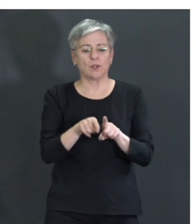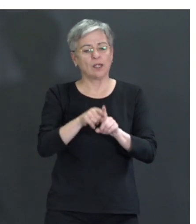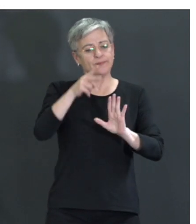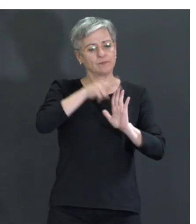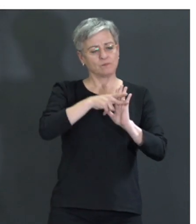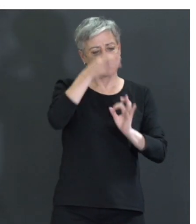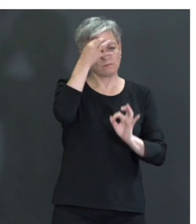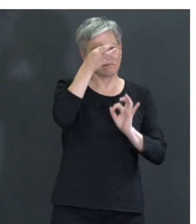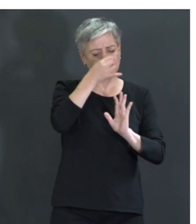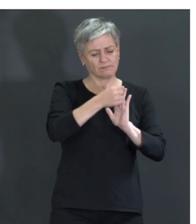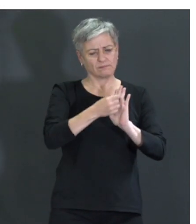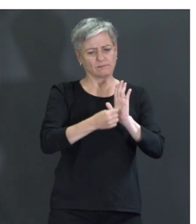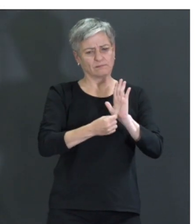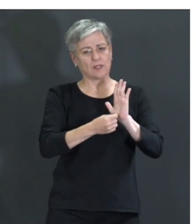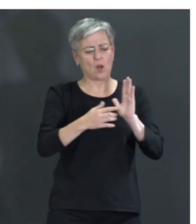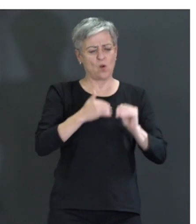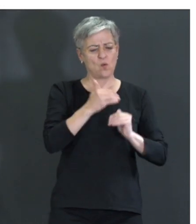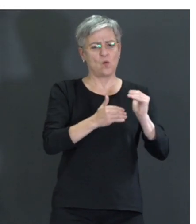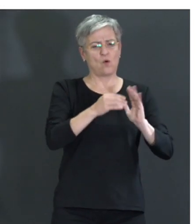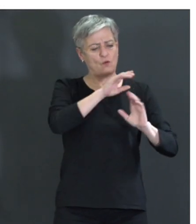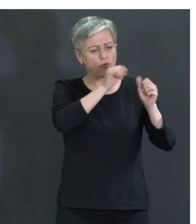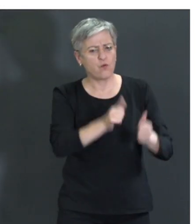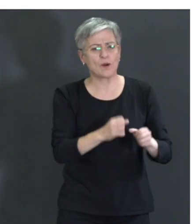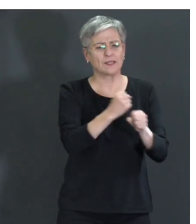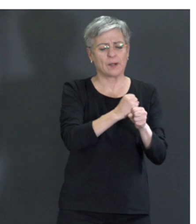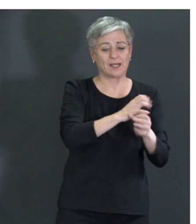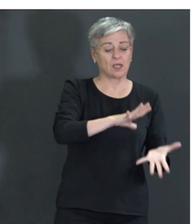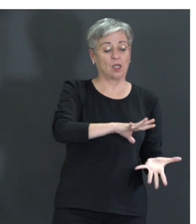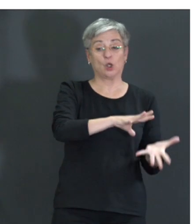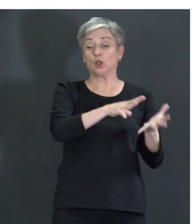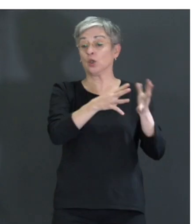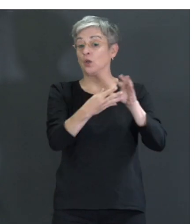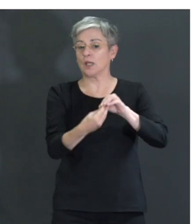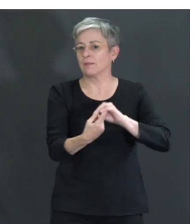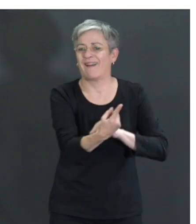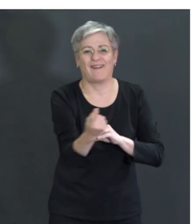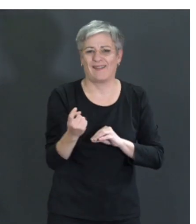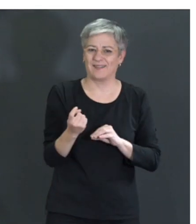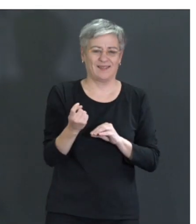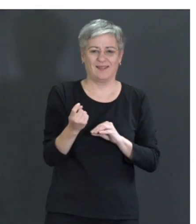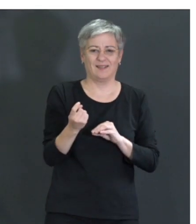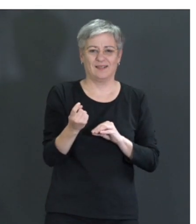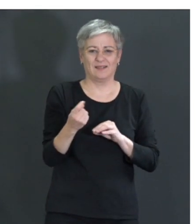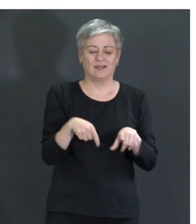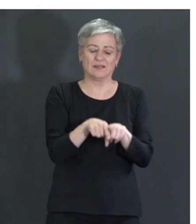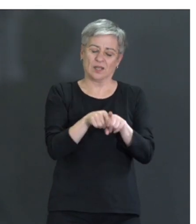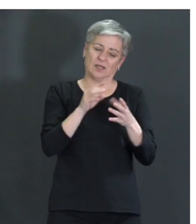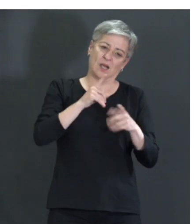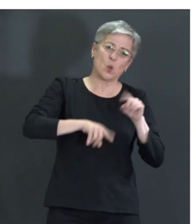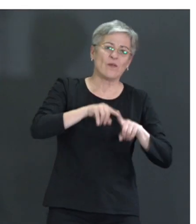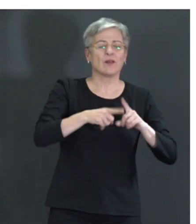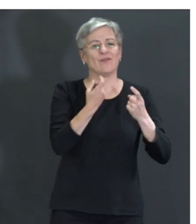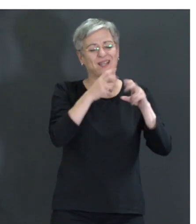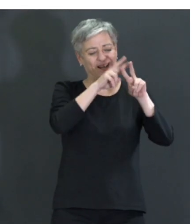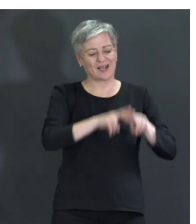estandarizados y muchas veces esos procesos no se adaptan a todas las necesidades, ¿no? Y eso es algo que habría que revisar, ¿no?